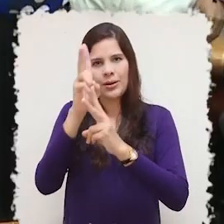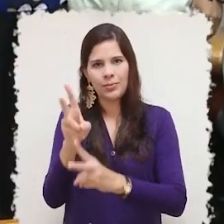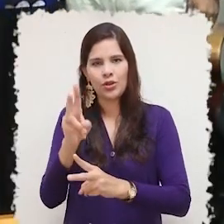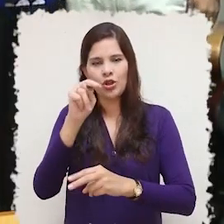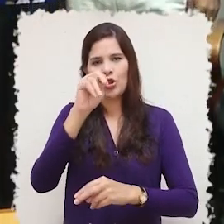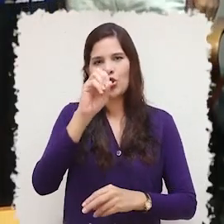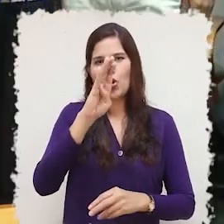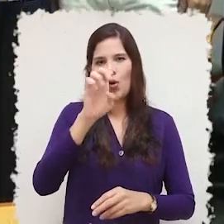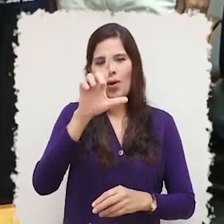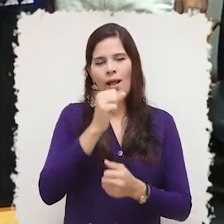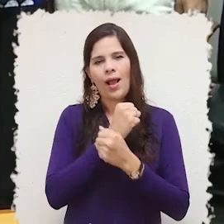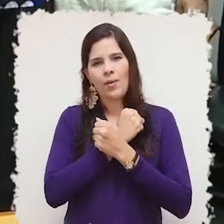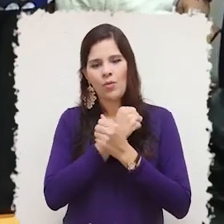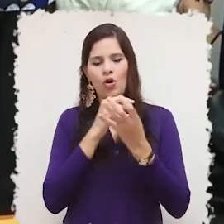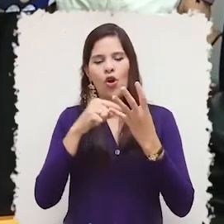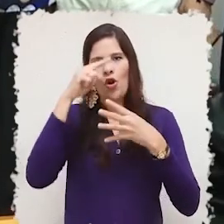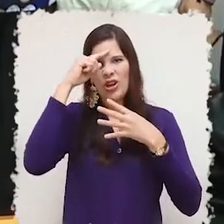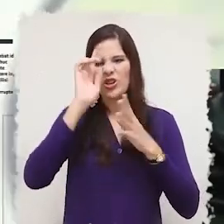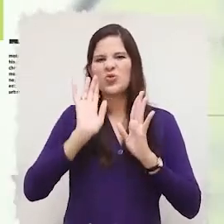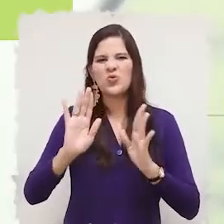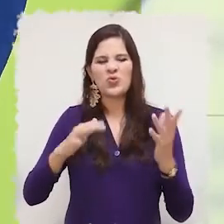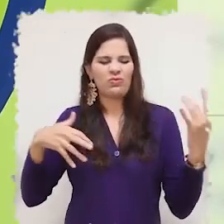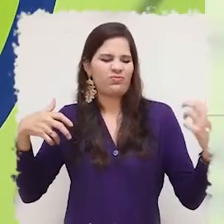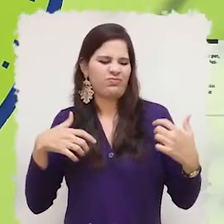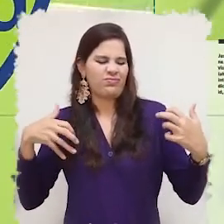El Nobel del Amor y El Original.